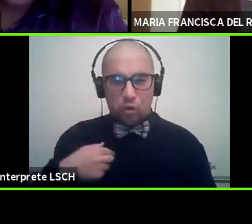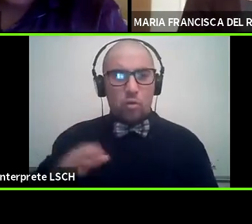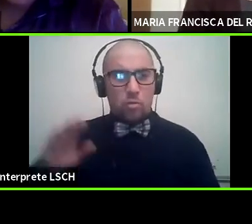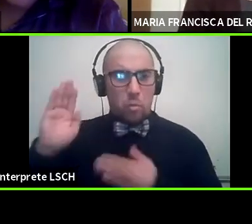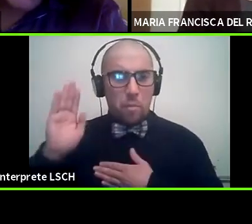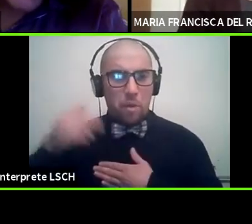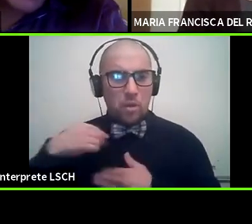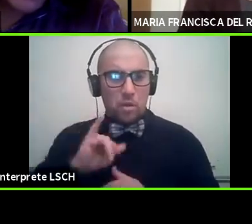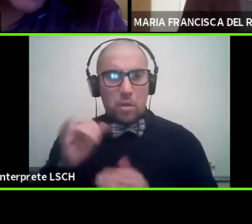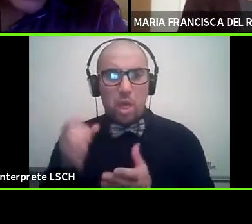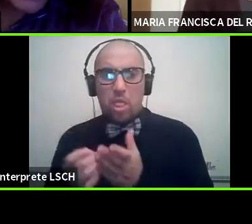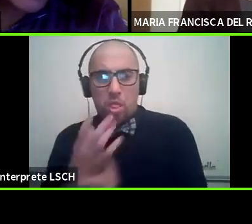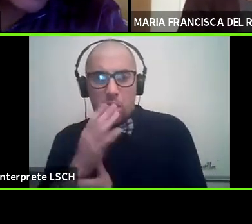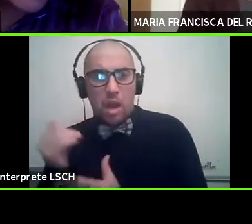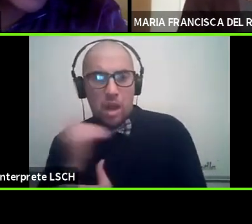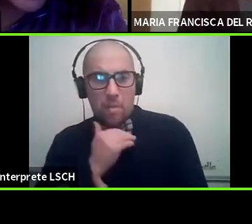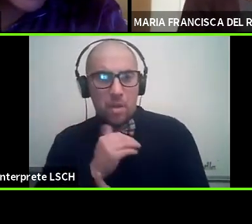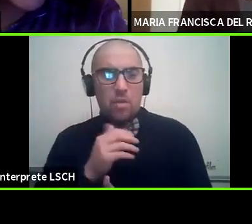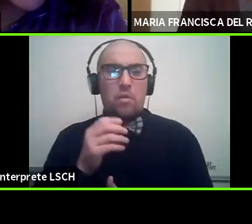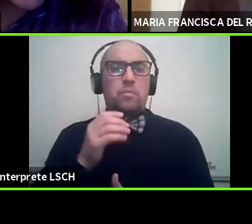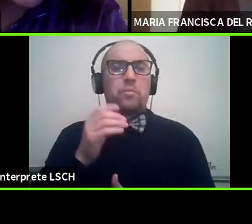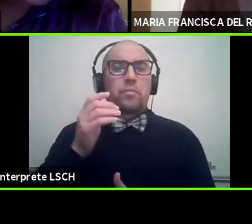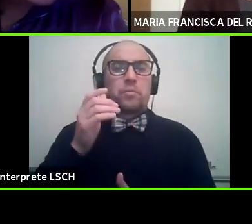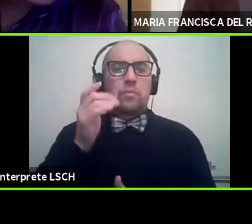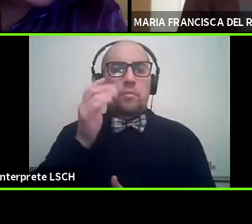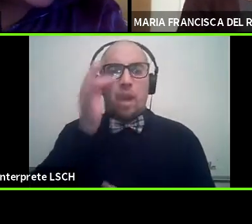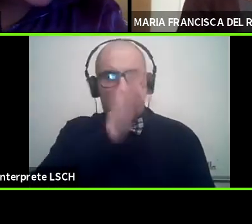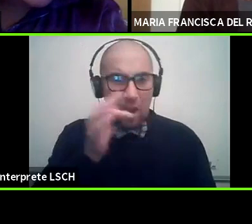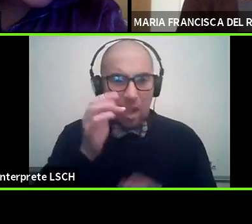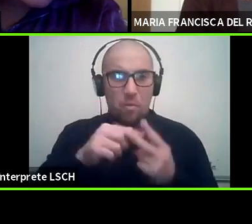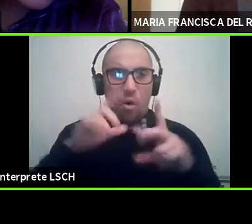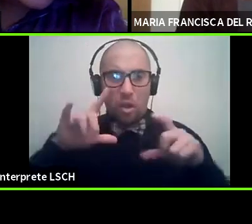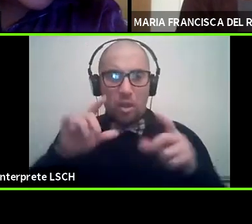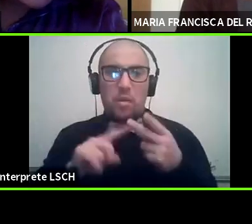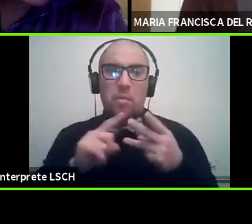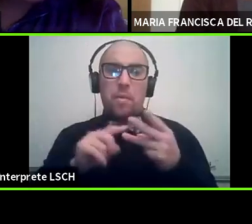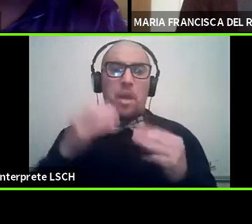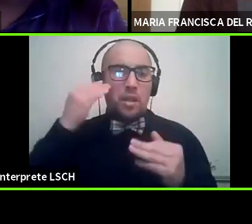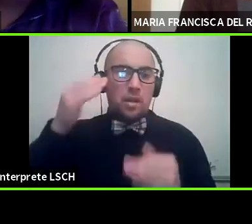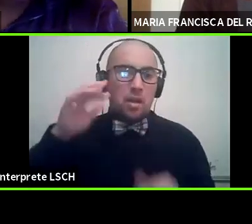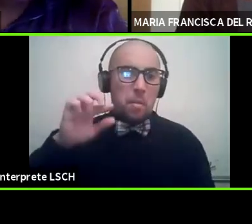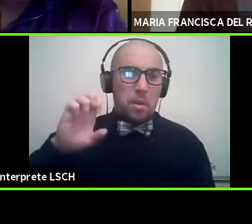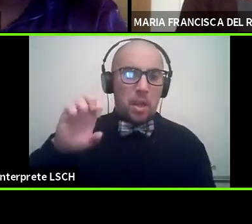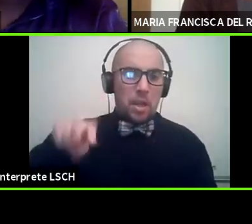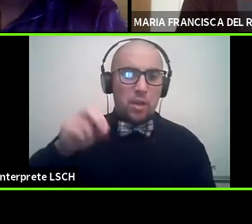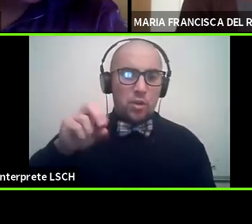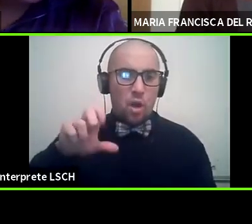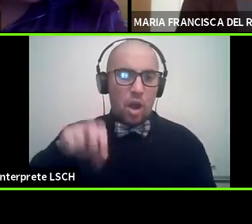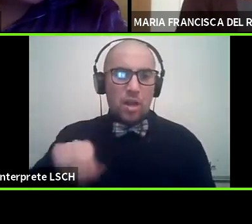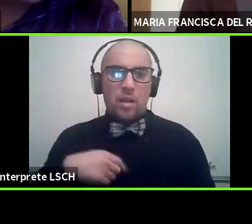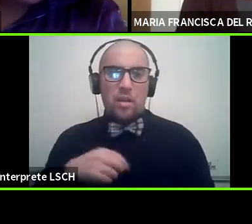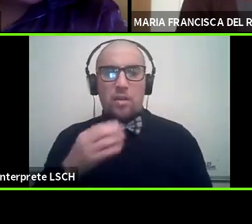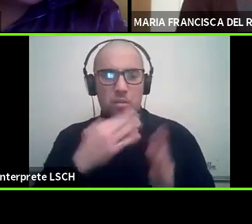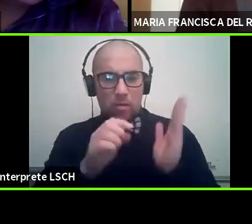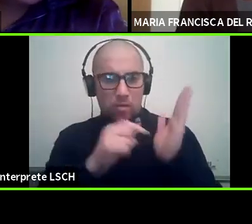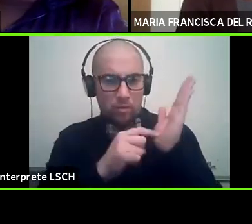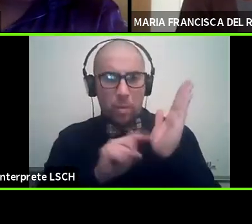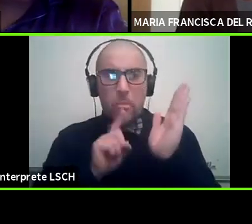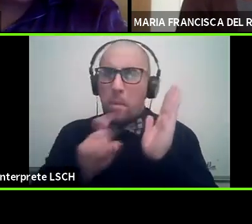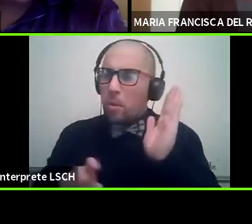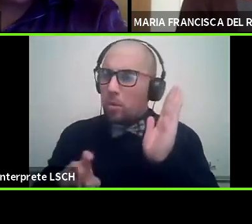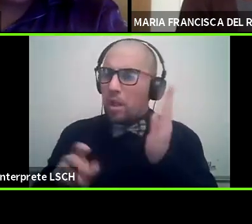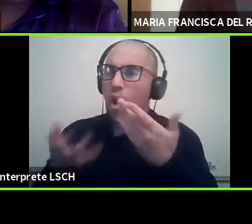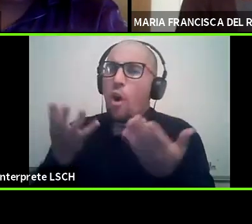estarlo subiendo pronto en nuestras redes. Aquí también nos mandan saludos de Peñolén. Preguntan aquí, cómo pueden descargar